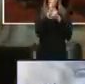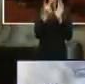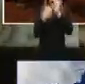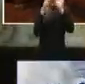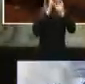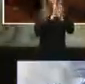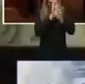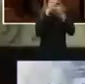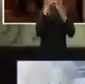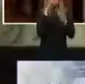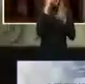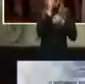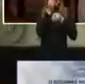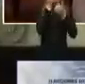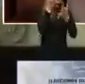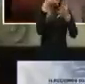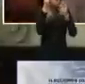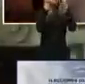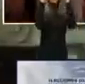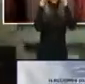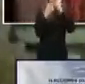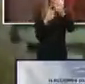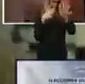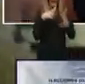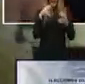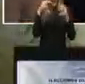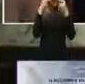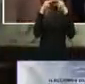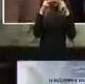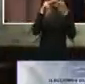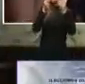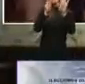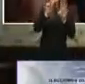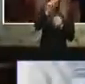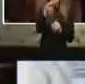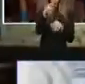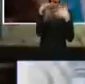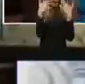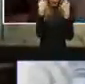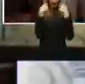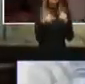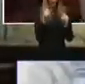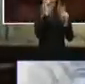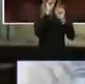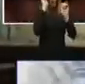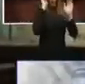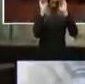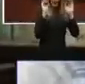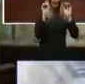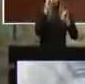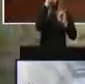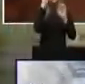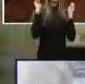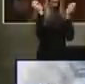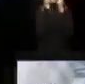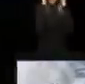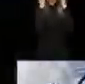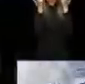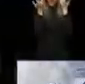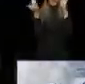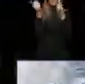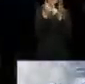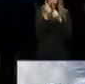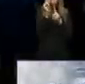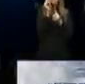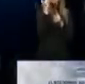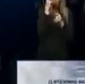conocieron rápidamente a través de Noti7, pues todavía no convocaban a una celebración hasta hace una hora,